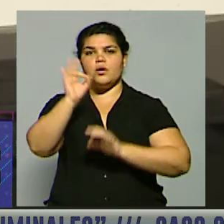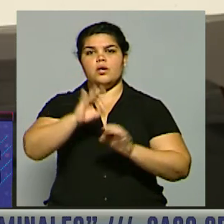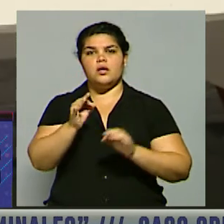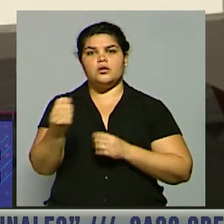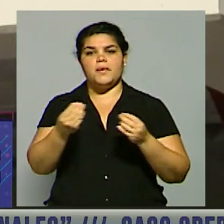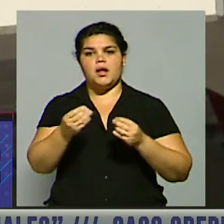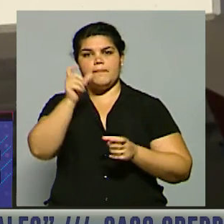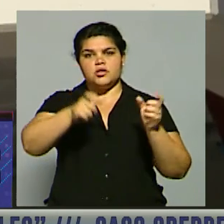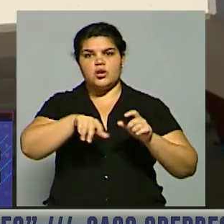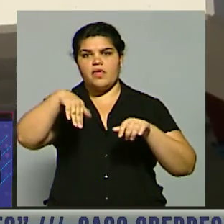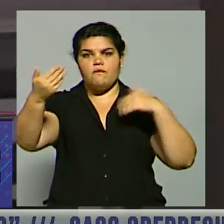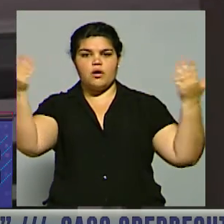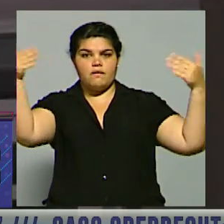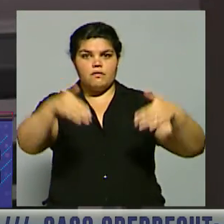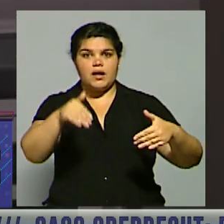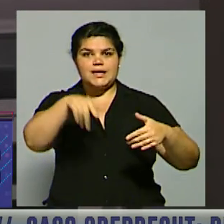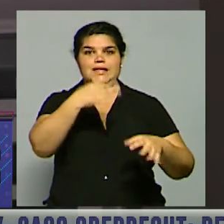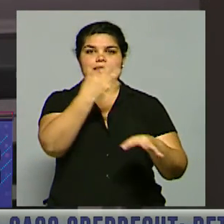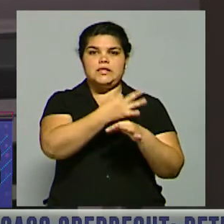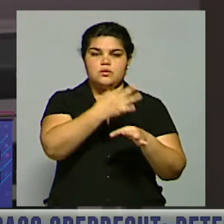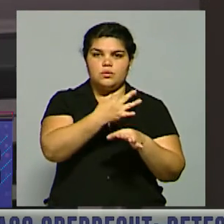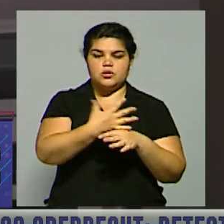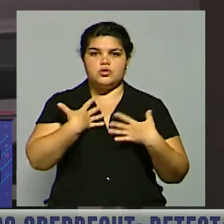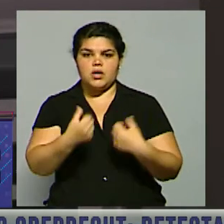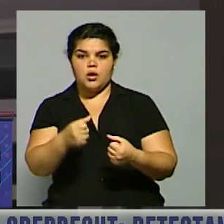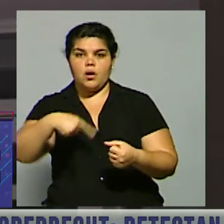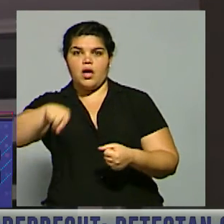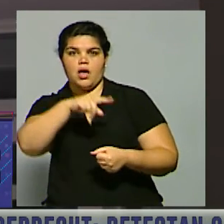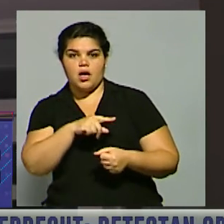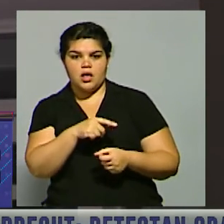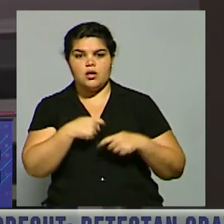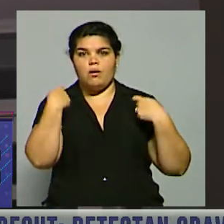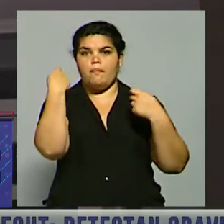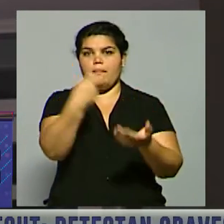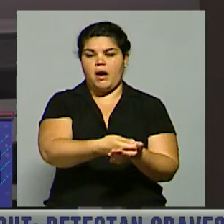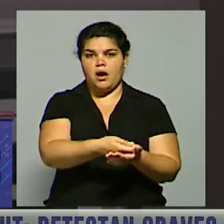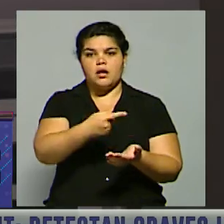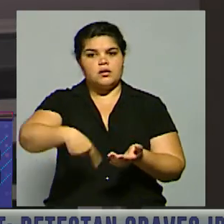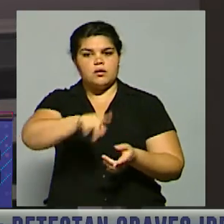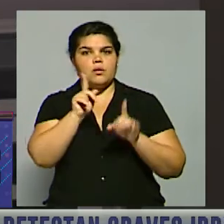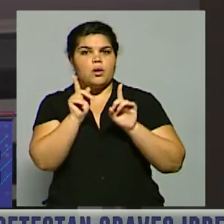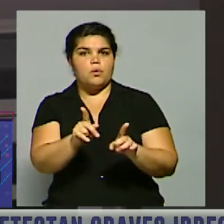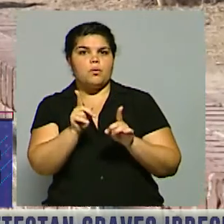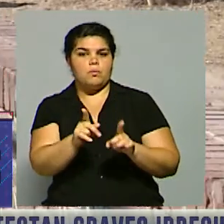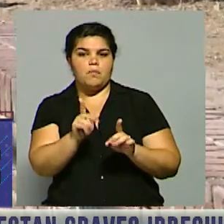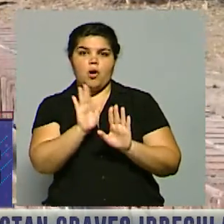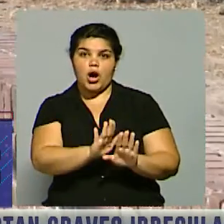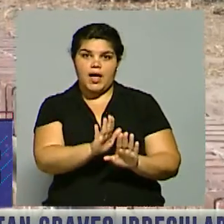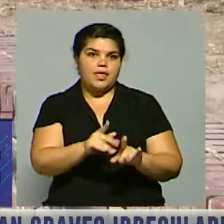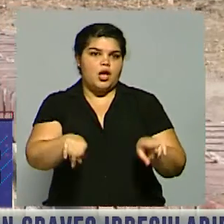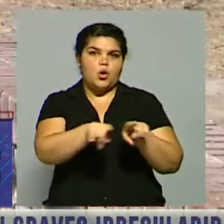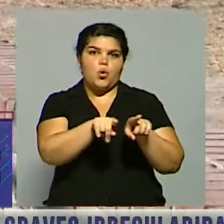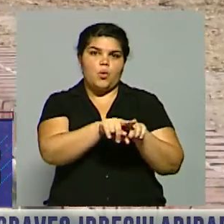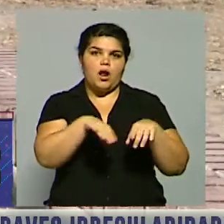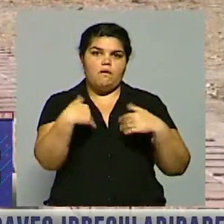extranjeros la salud y la educación. Se aplicaría a residentes temporarios y en el caso de los permanentes tendrían los mismos beneficios que los ciudadanos